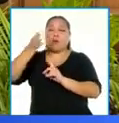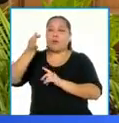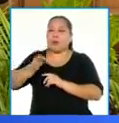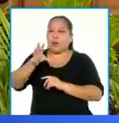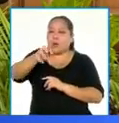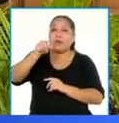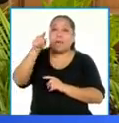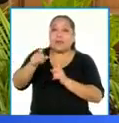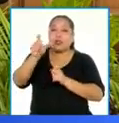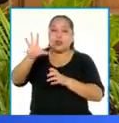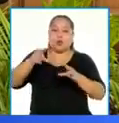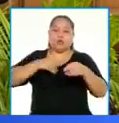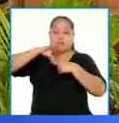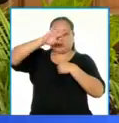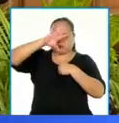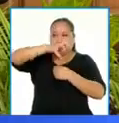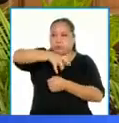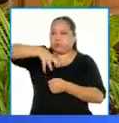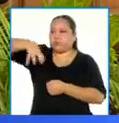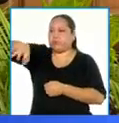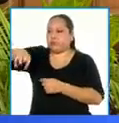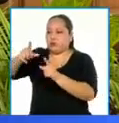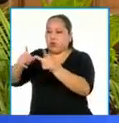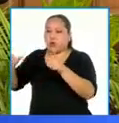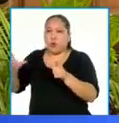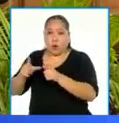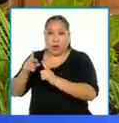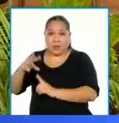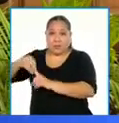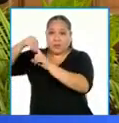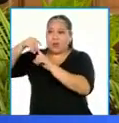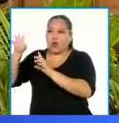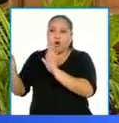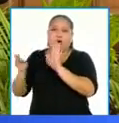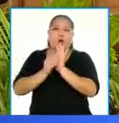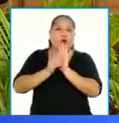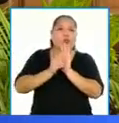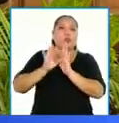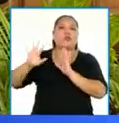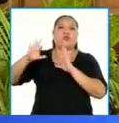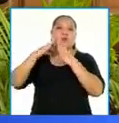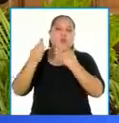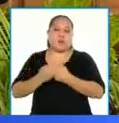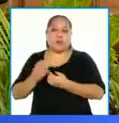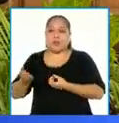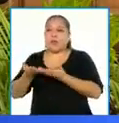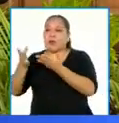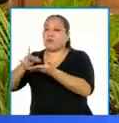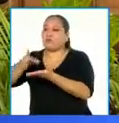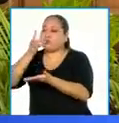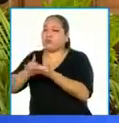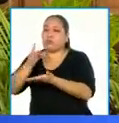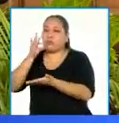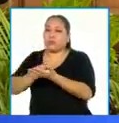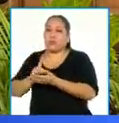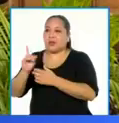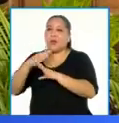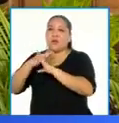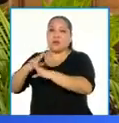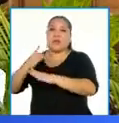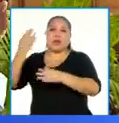contagiadas, aislarlas en ambientes especiales para que no contagien a las familias, dar tratamientos y evitar que lleguen a